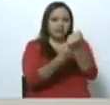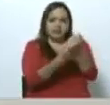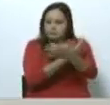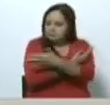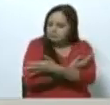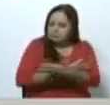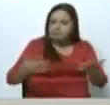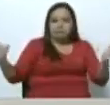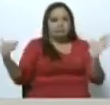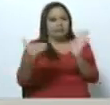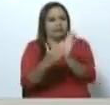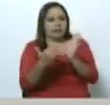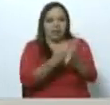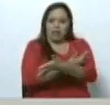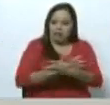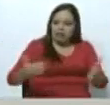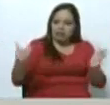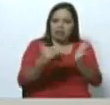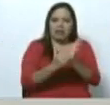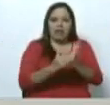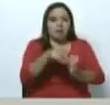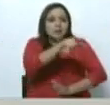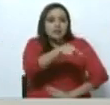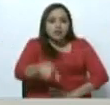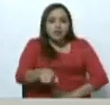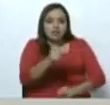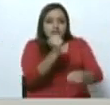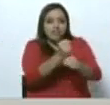millonario a un ganadero y nunca pagaba ese crédito.